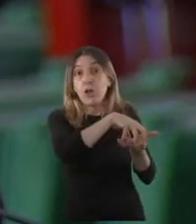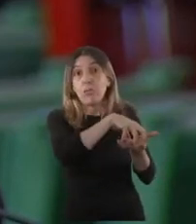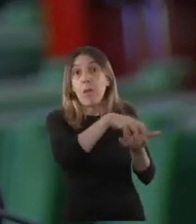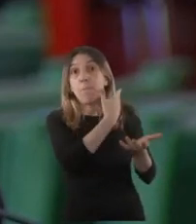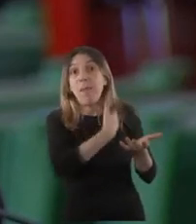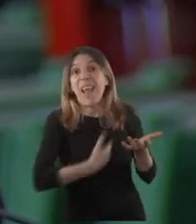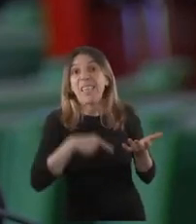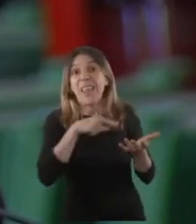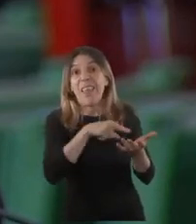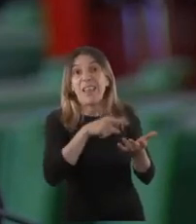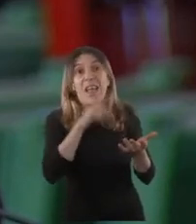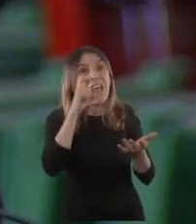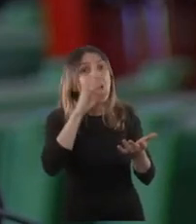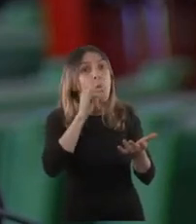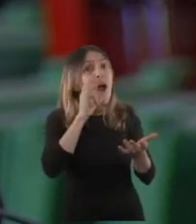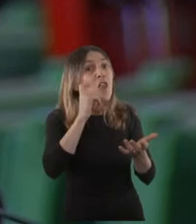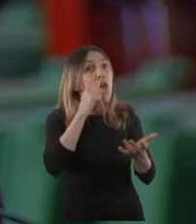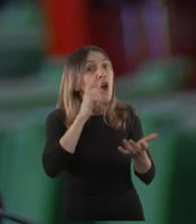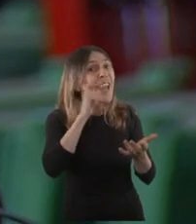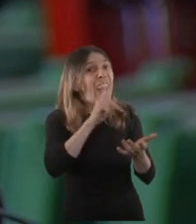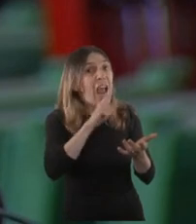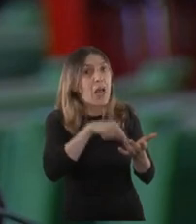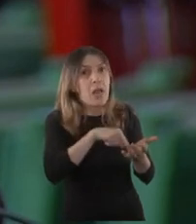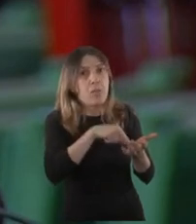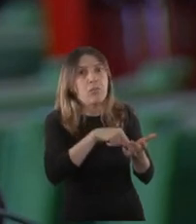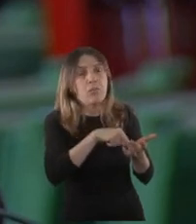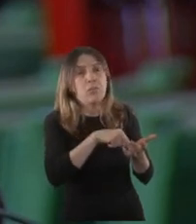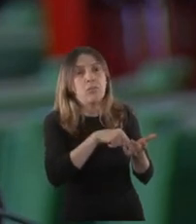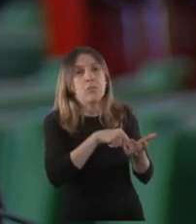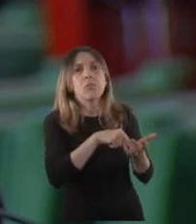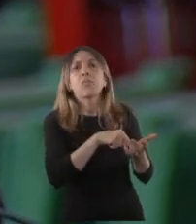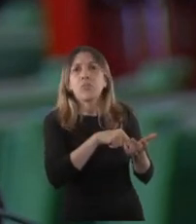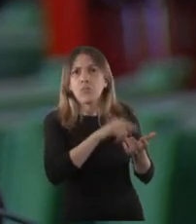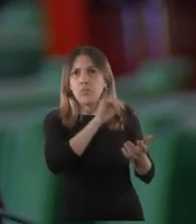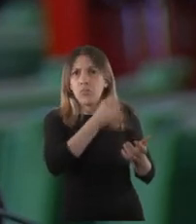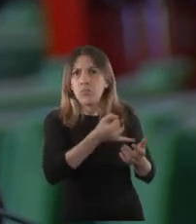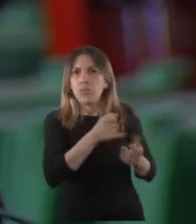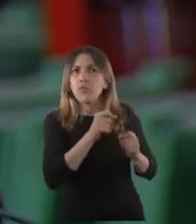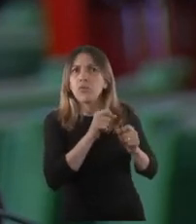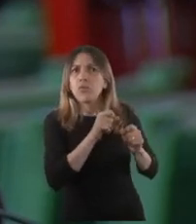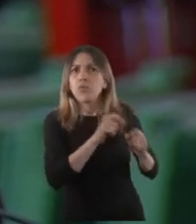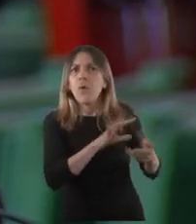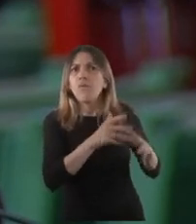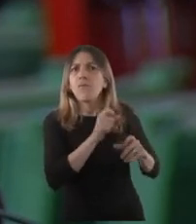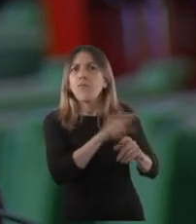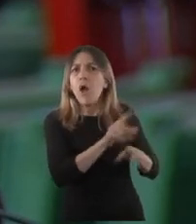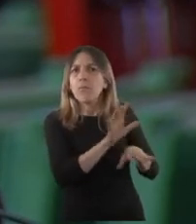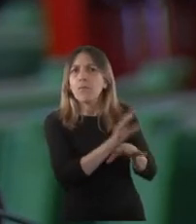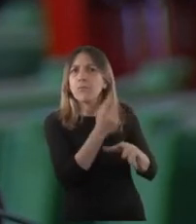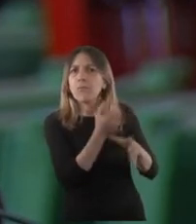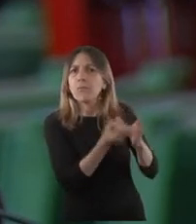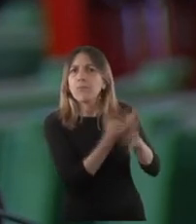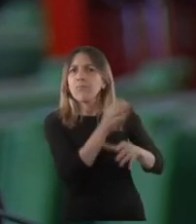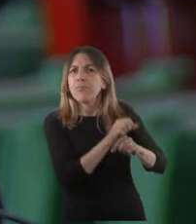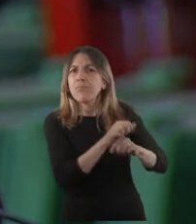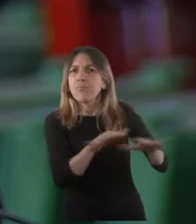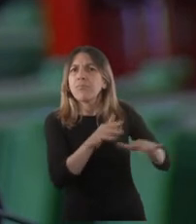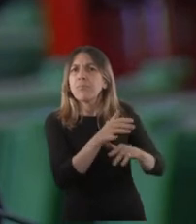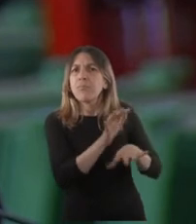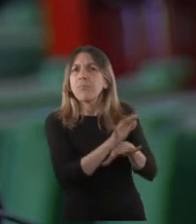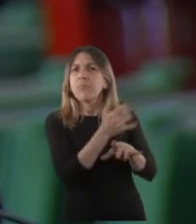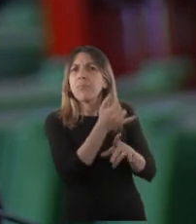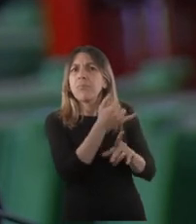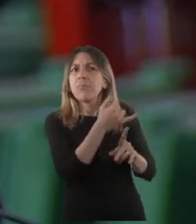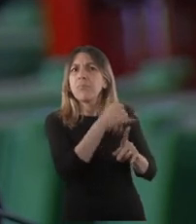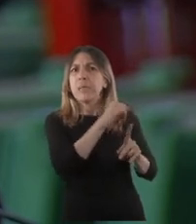presidente Eduardo Hecker tuvo una actitud donde hay tasas que lógicamente le interesan a